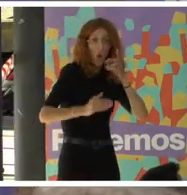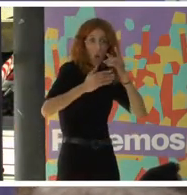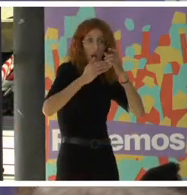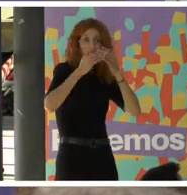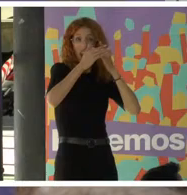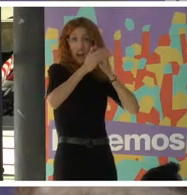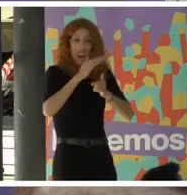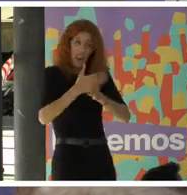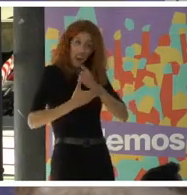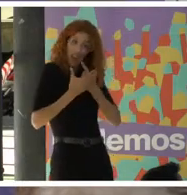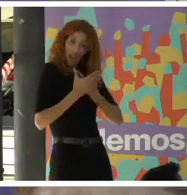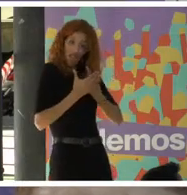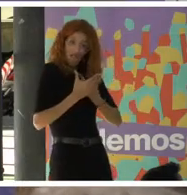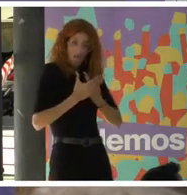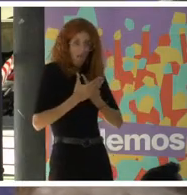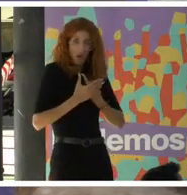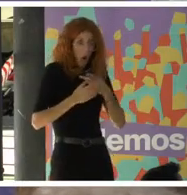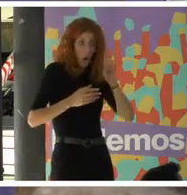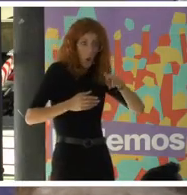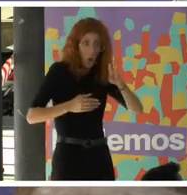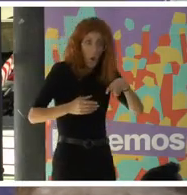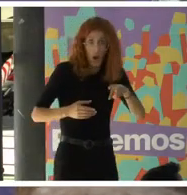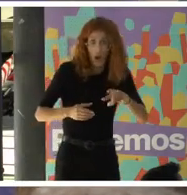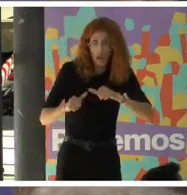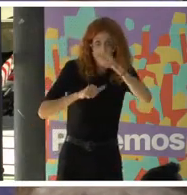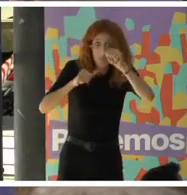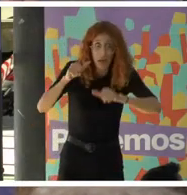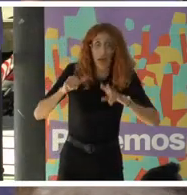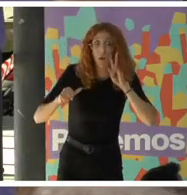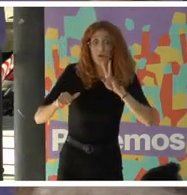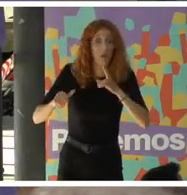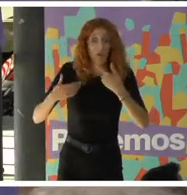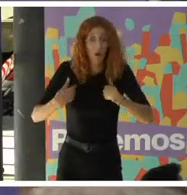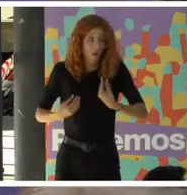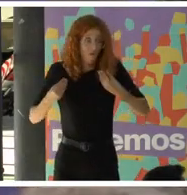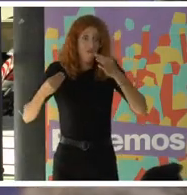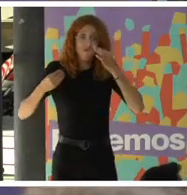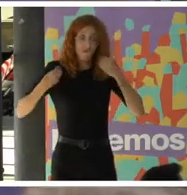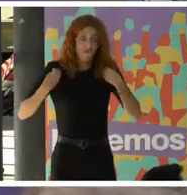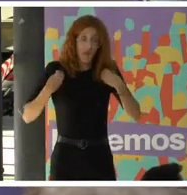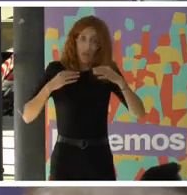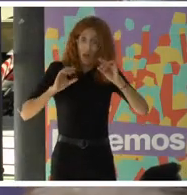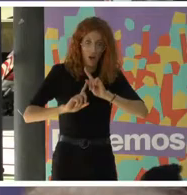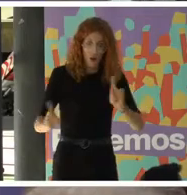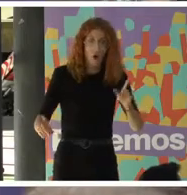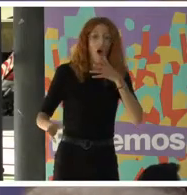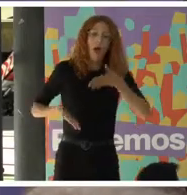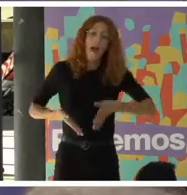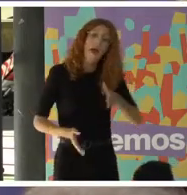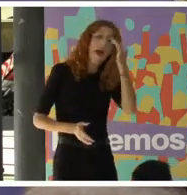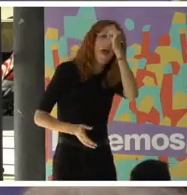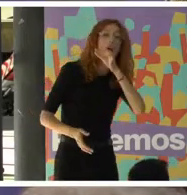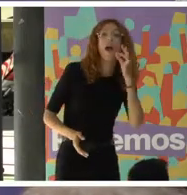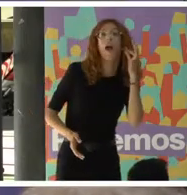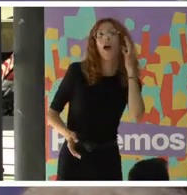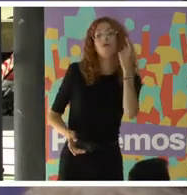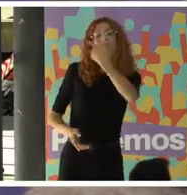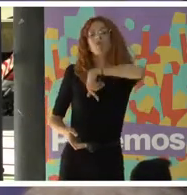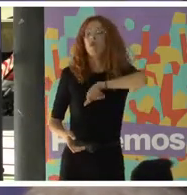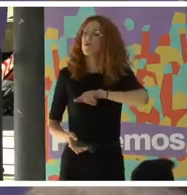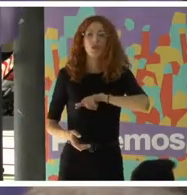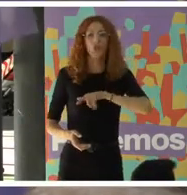antiaéreo más que en las películas y tiene que seguir siendo así. Ojalá ni nuestras hijas, ni nuestros hijos, ni